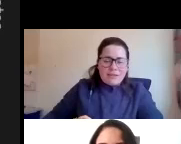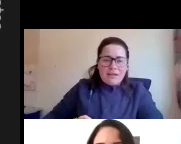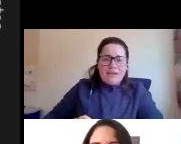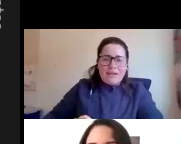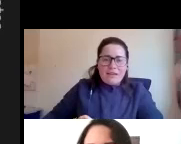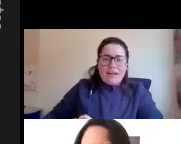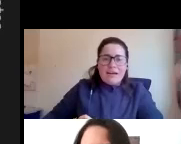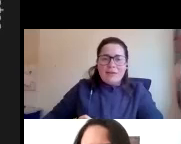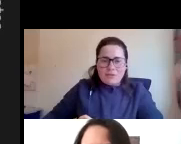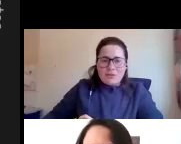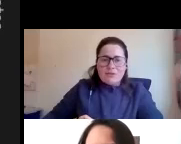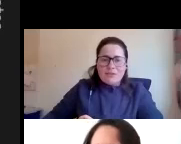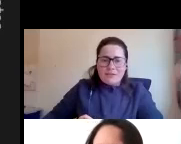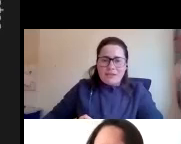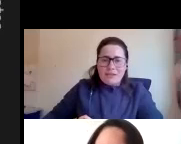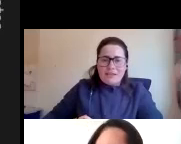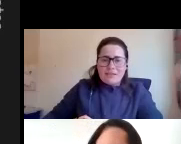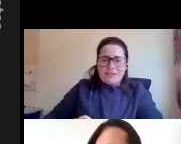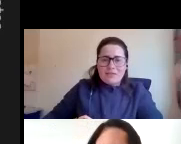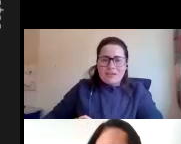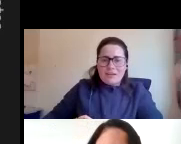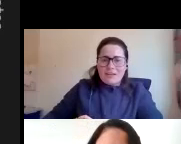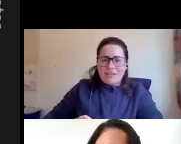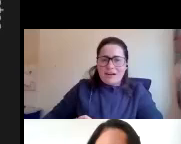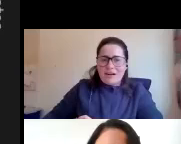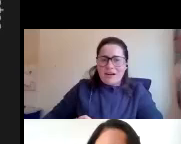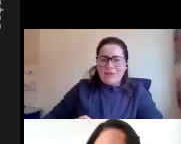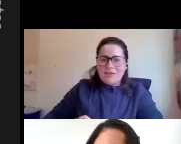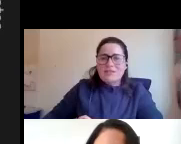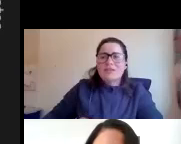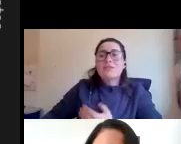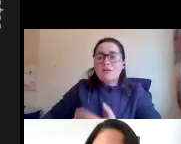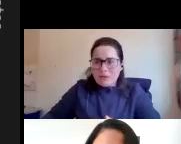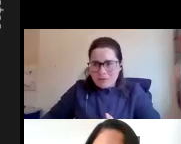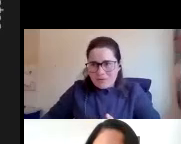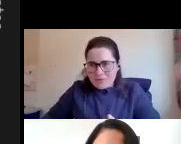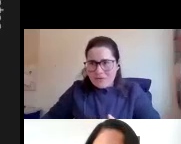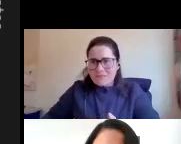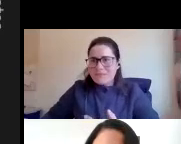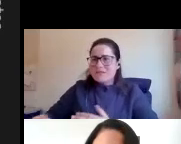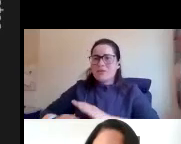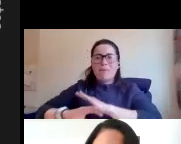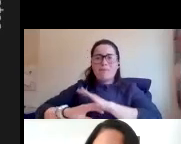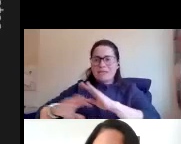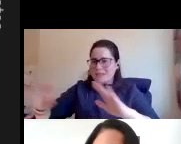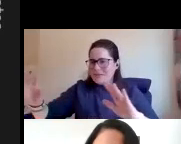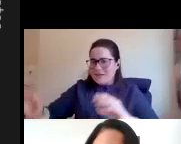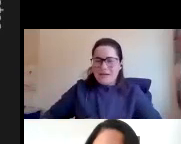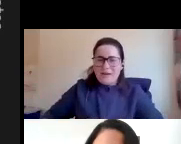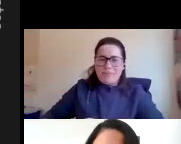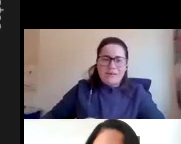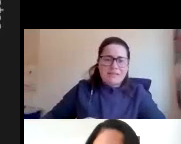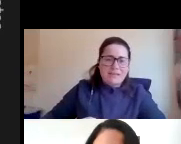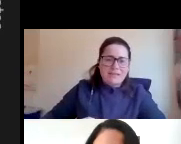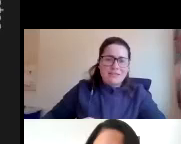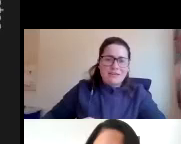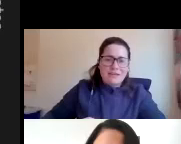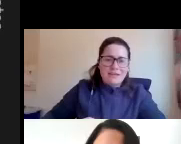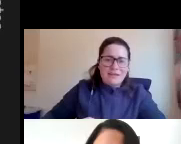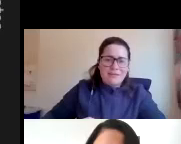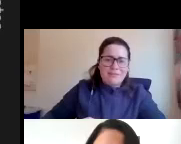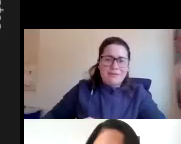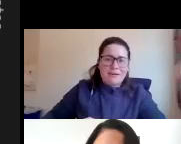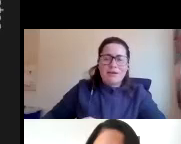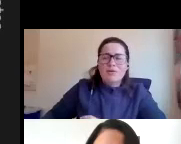para evitar que la erosión que venía de esta zona entrara al lago, hicieron de nuevo una inversión masiva para hacer